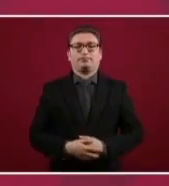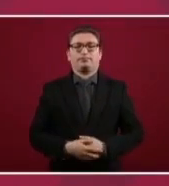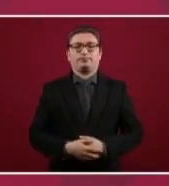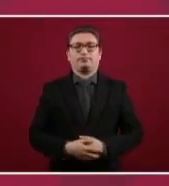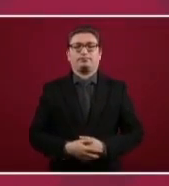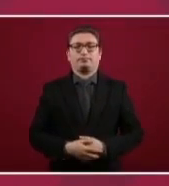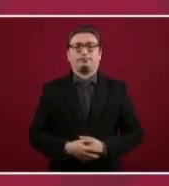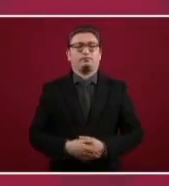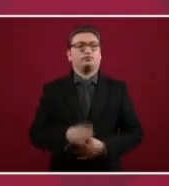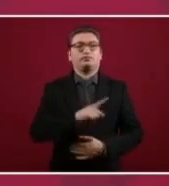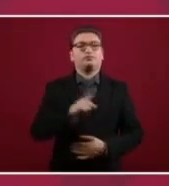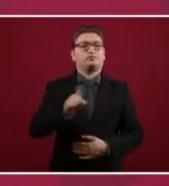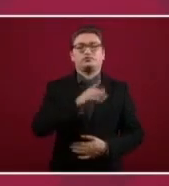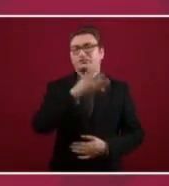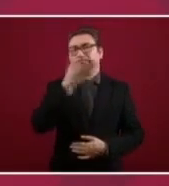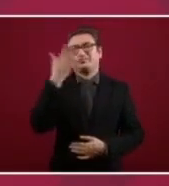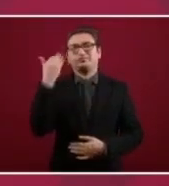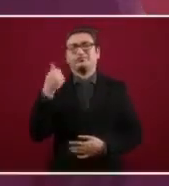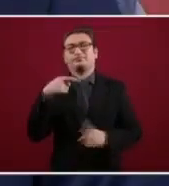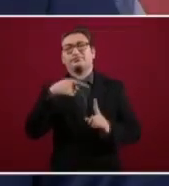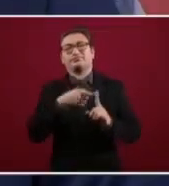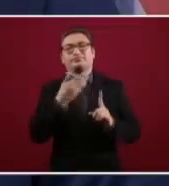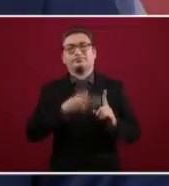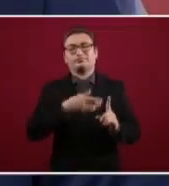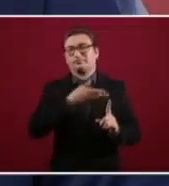que nadie sabía de él